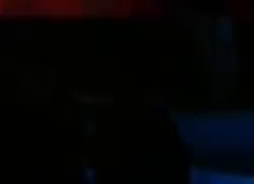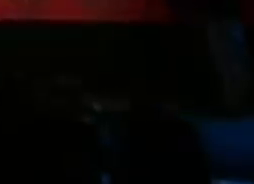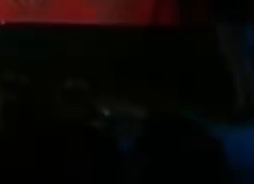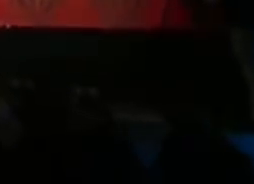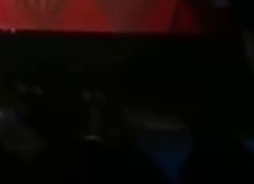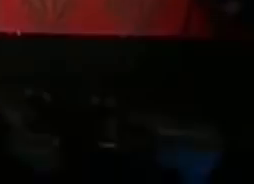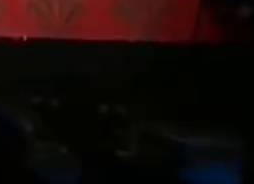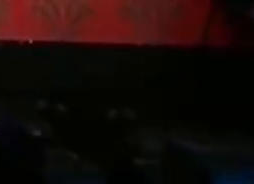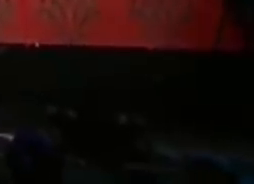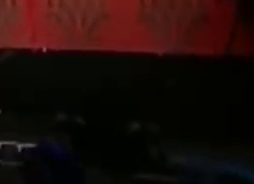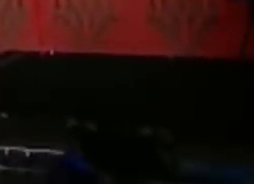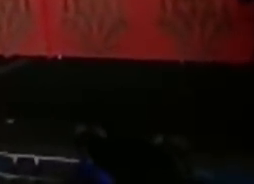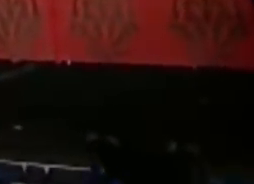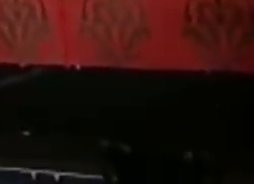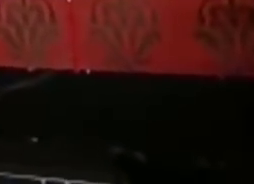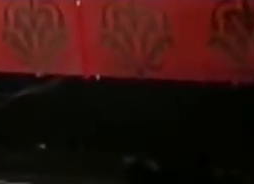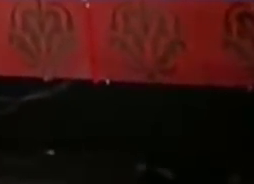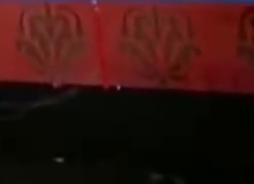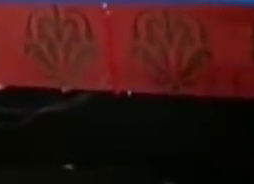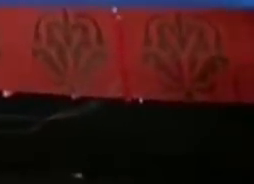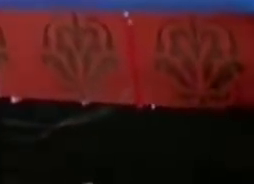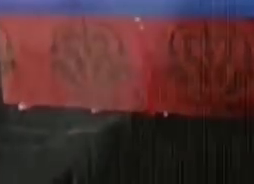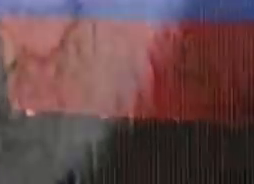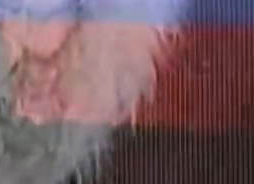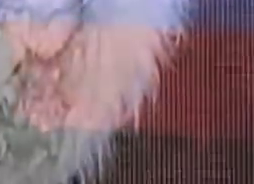carne de hombre y